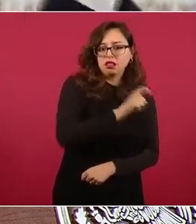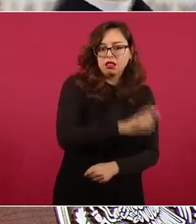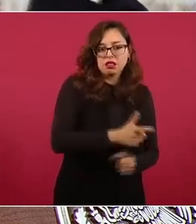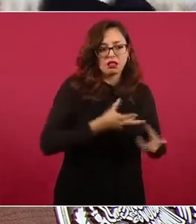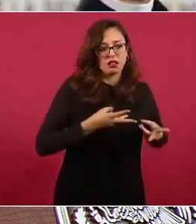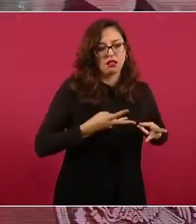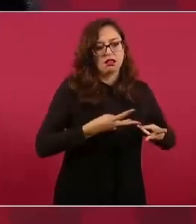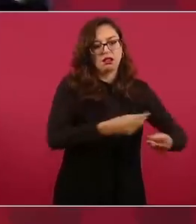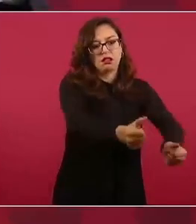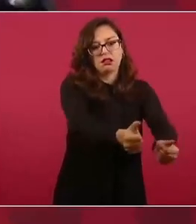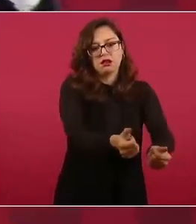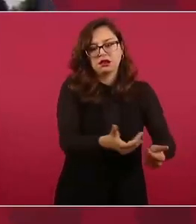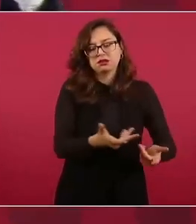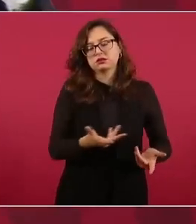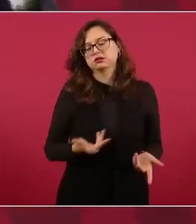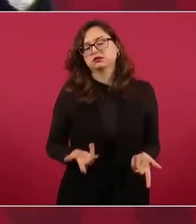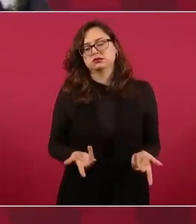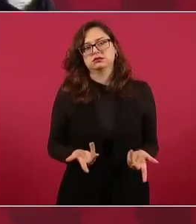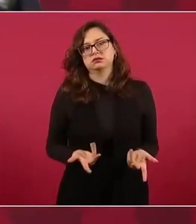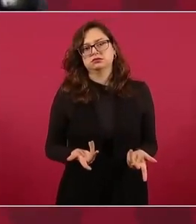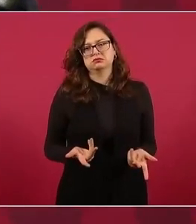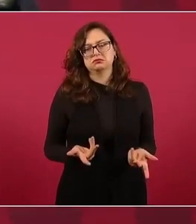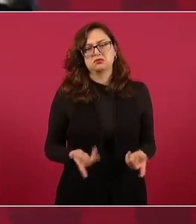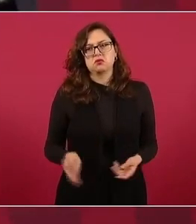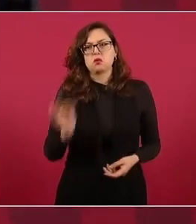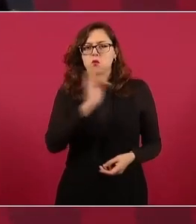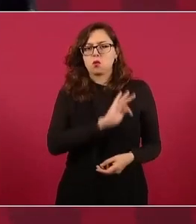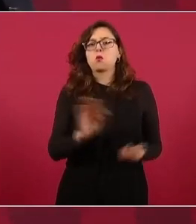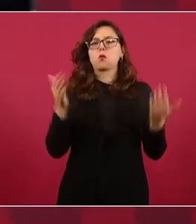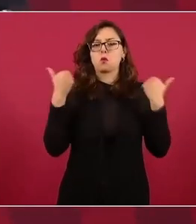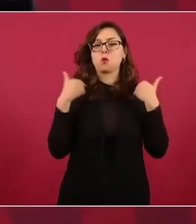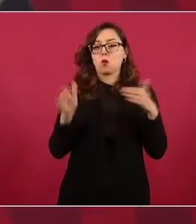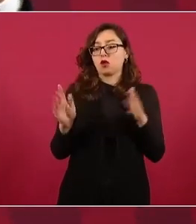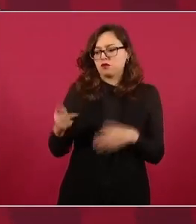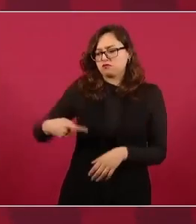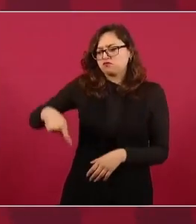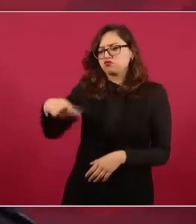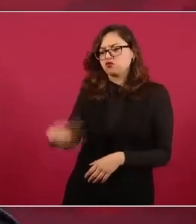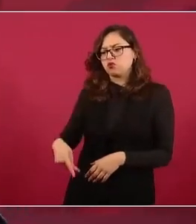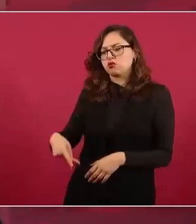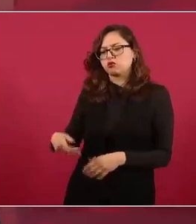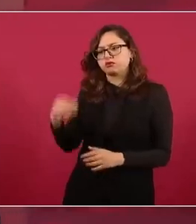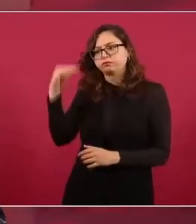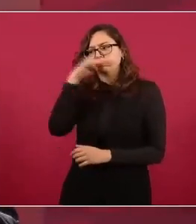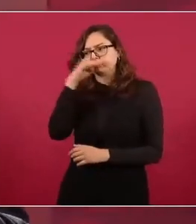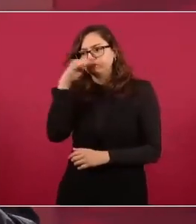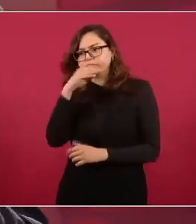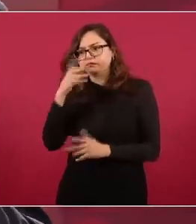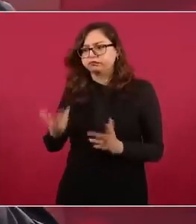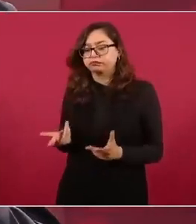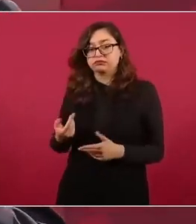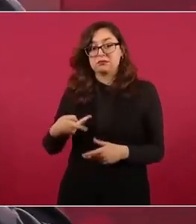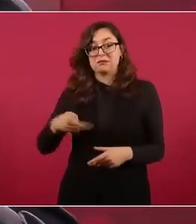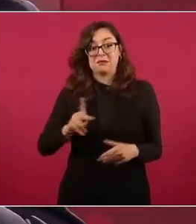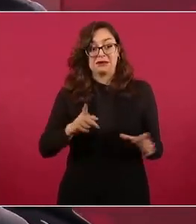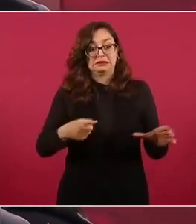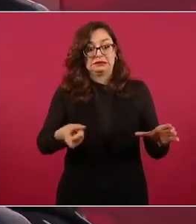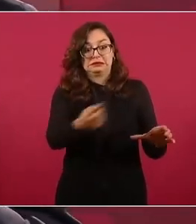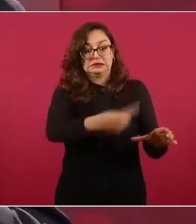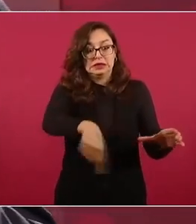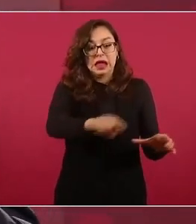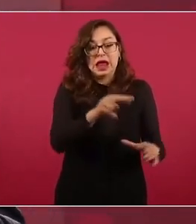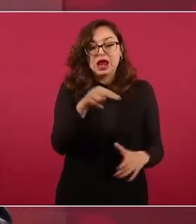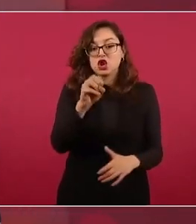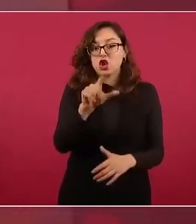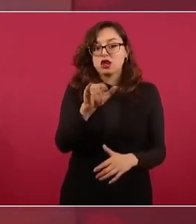Claro que para los dogmáticos del neoliberalismo esto es un sacrilegio,